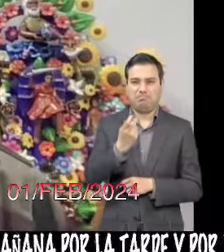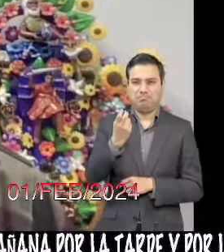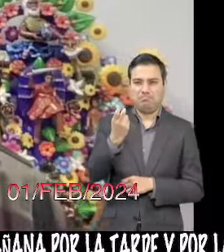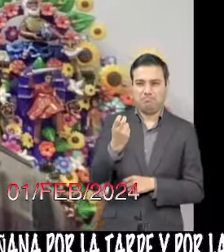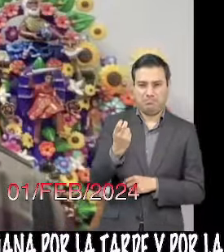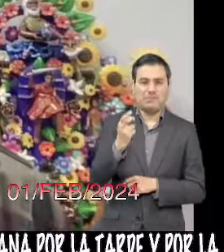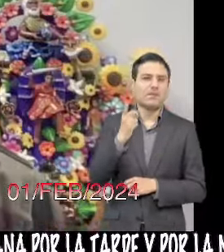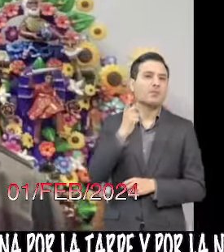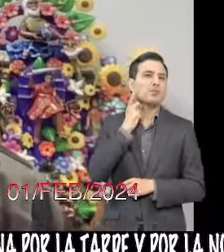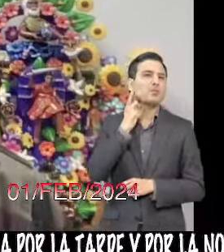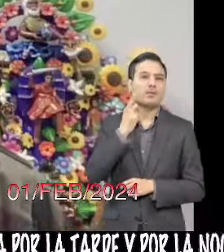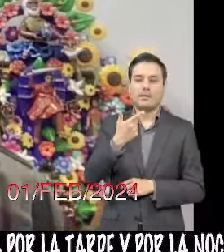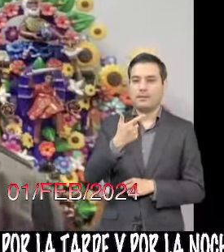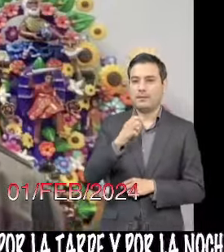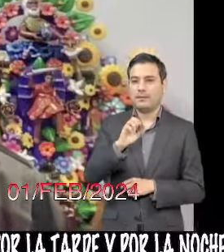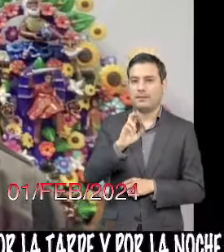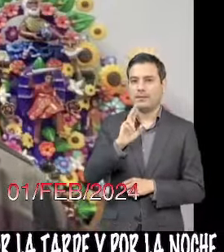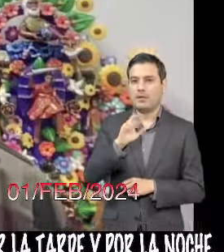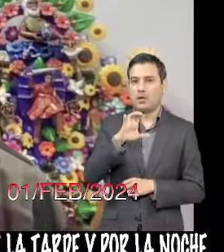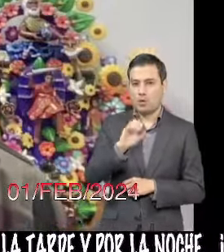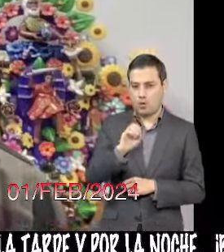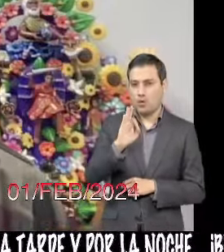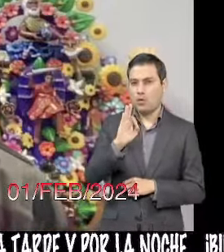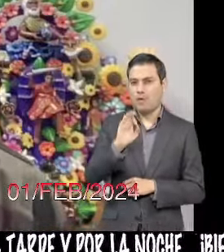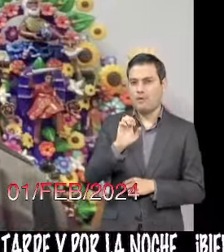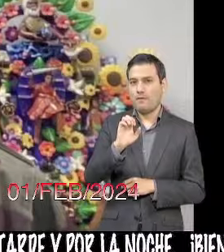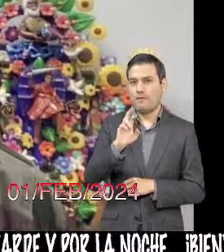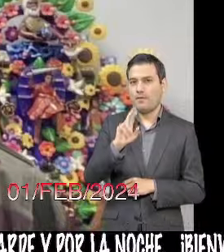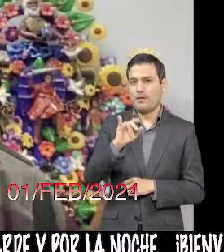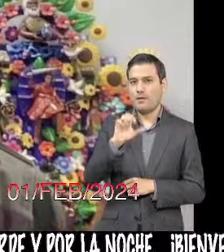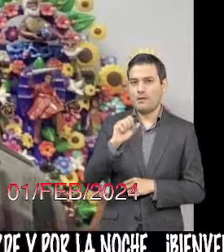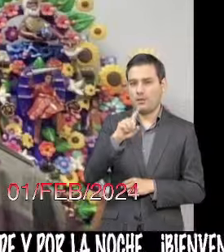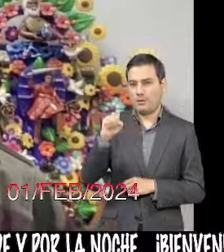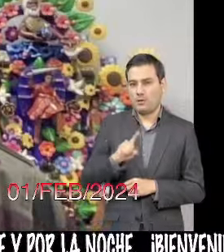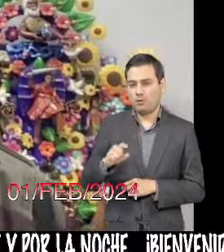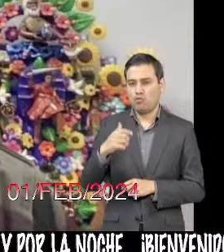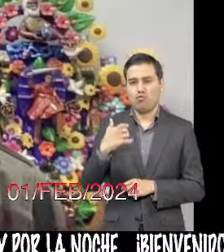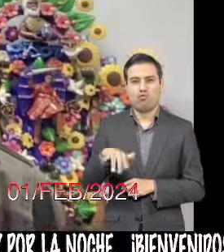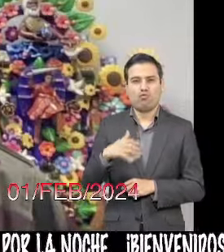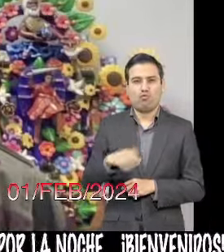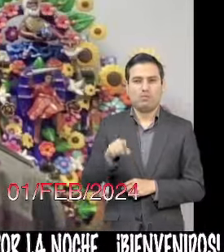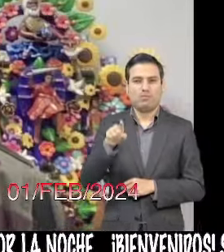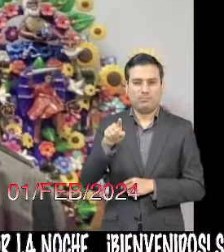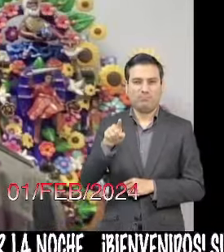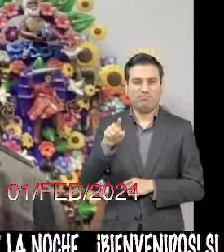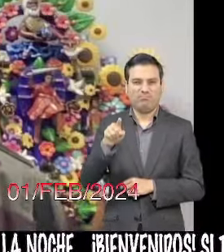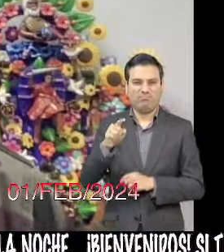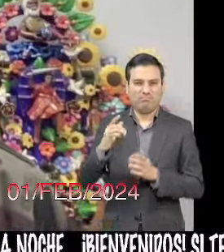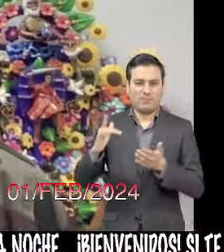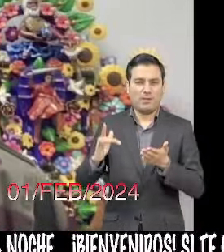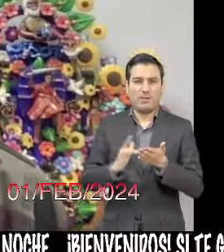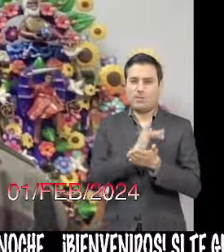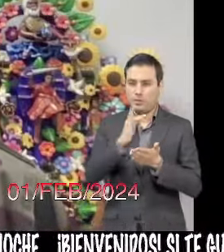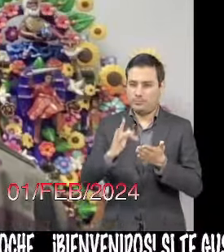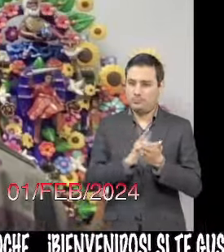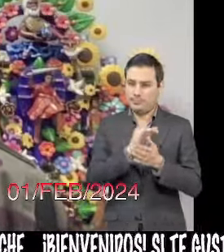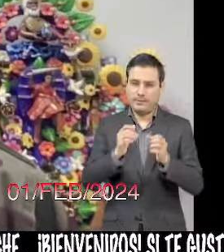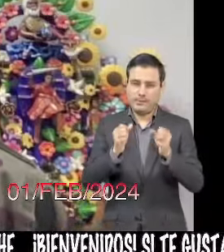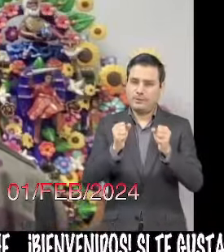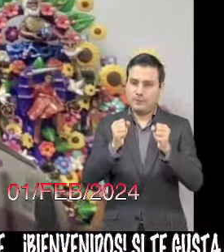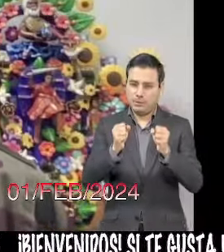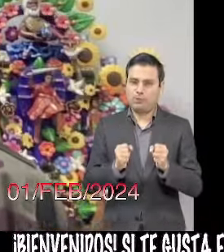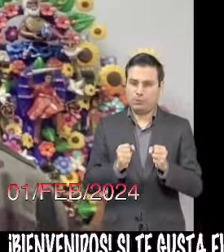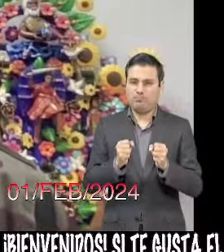diputado Gerardo Fernández Noroña. La verdad es que es un elemento fundamental de nuestro movimiento y va a sumar a la defensa